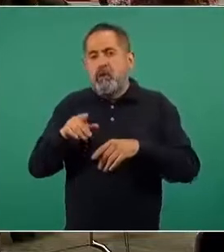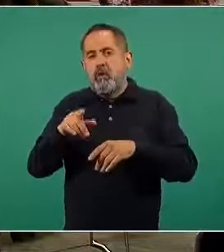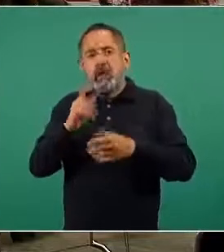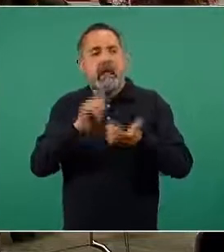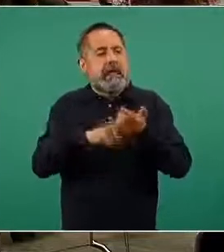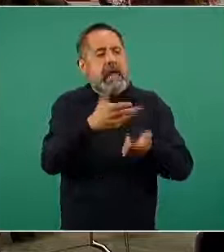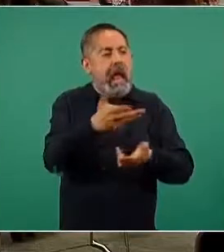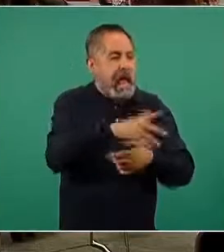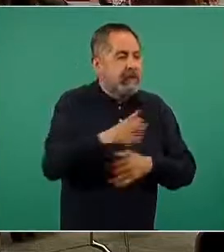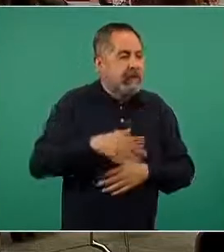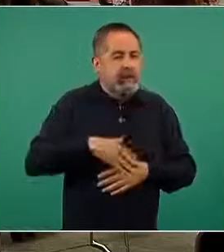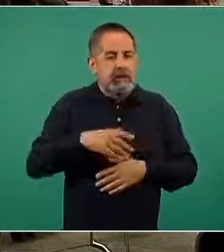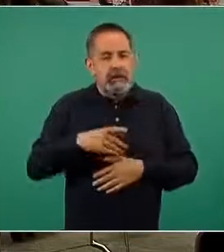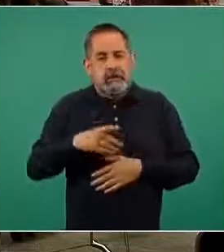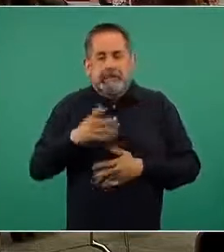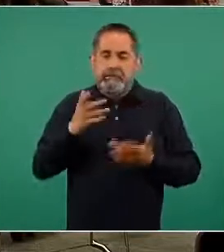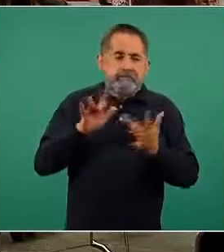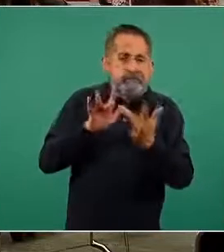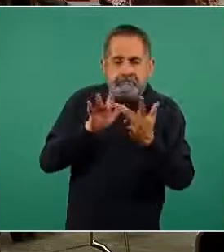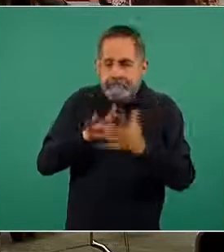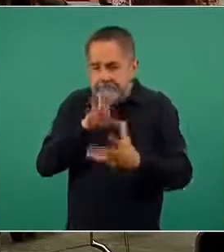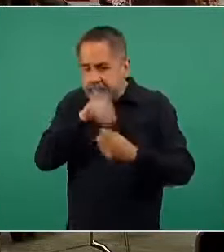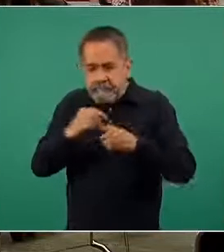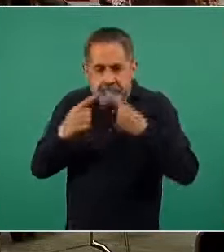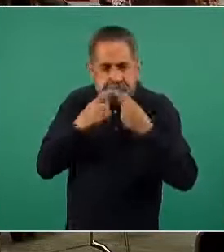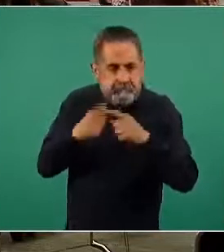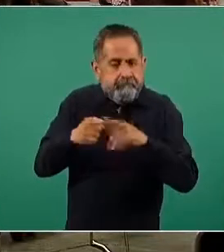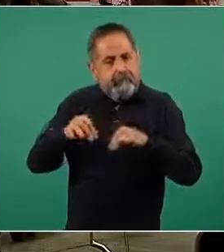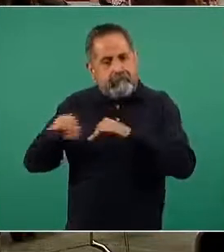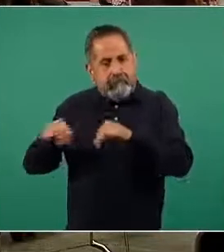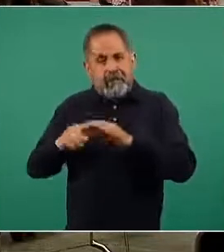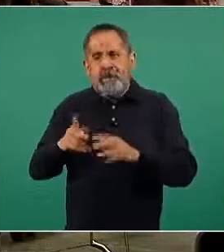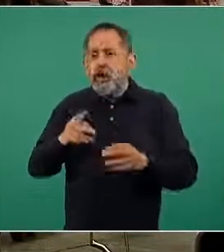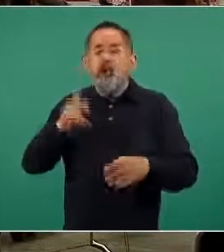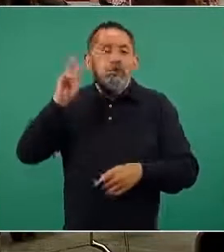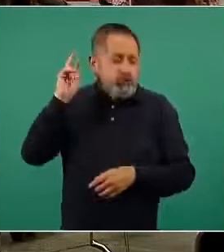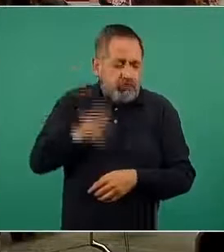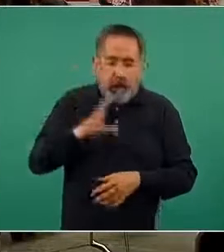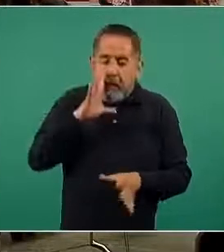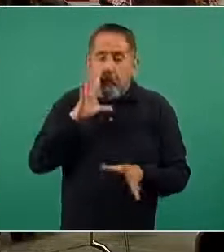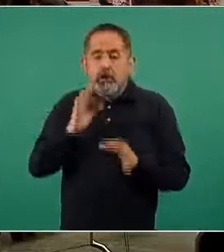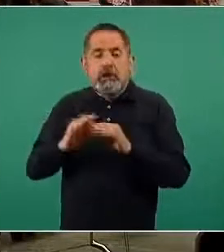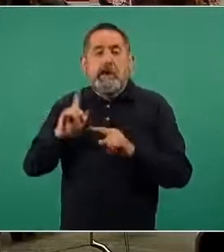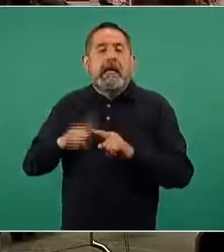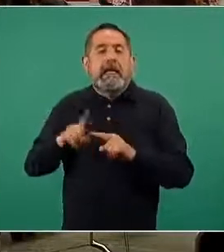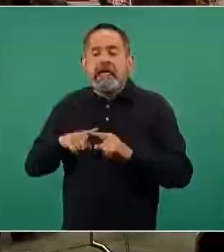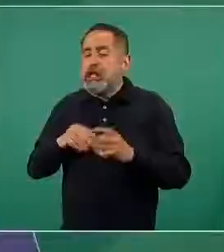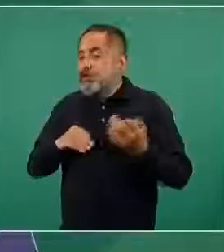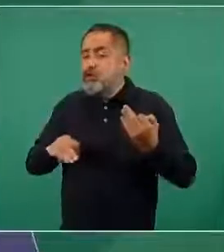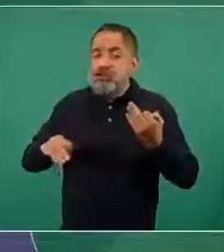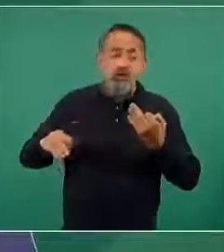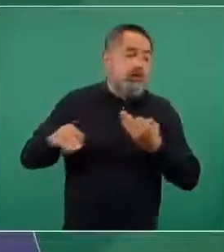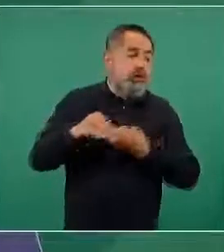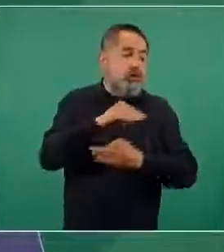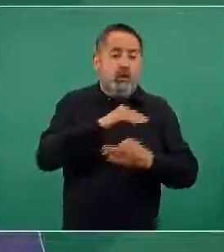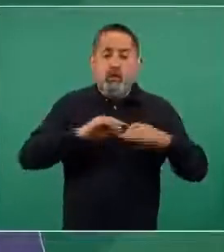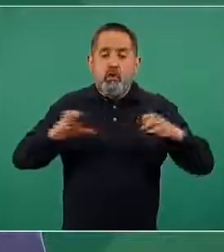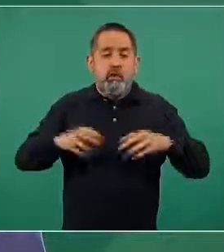nuestro entrenamiento, estamos directamente involucrados en cierto papel, pero todas y cada una de las personas que residen en el